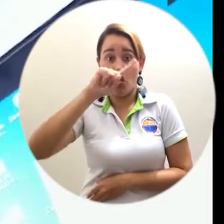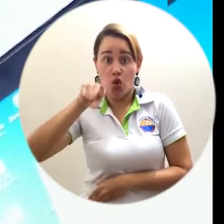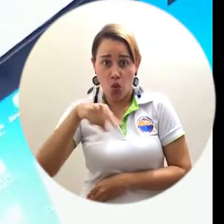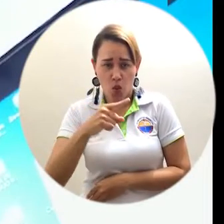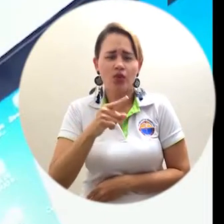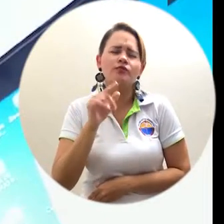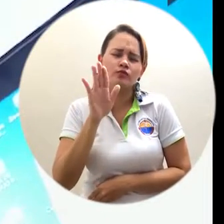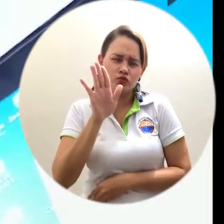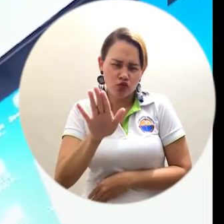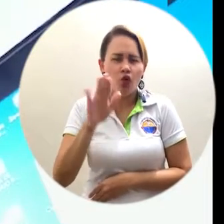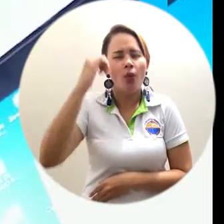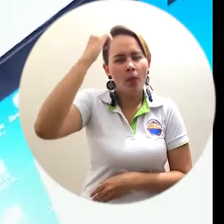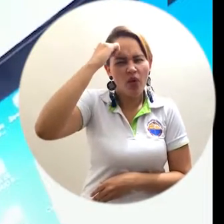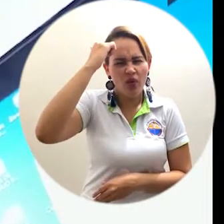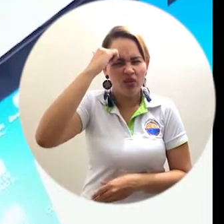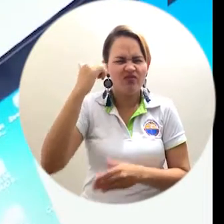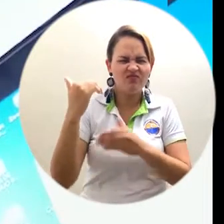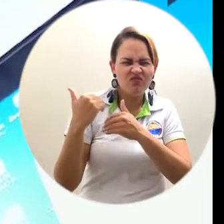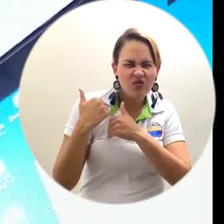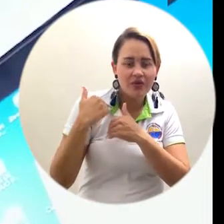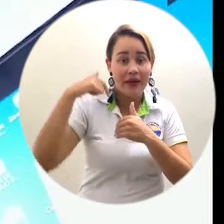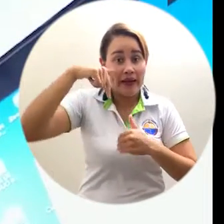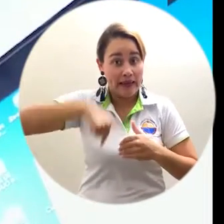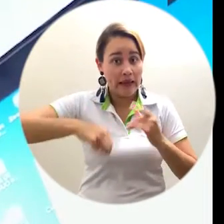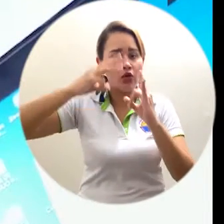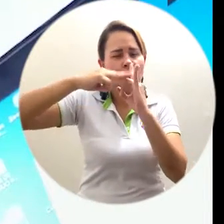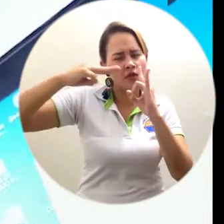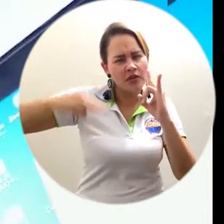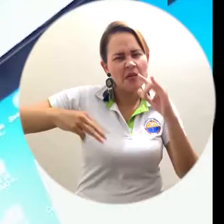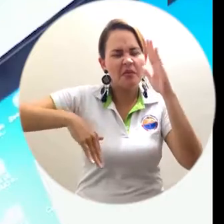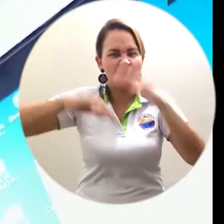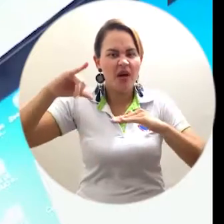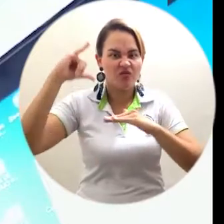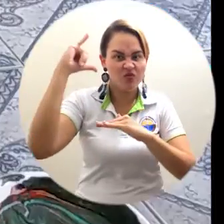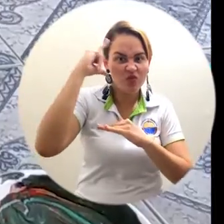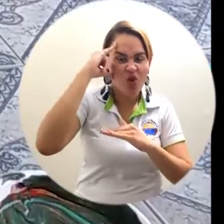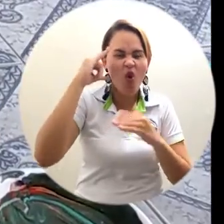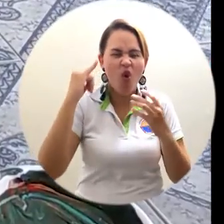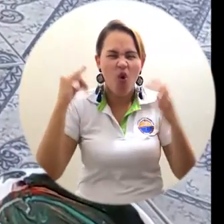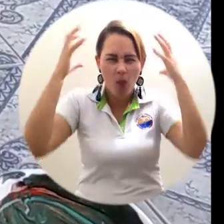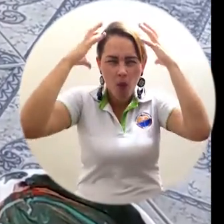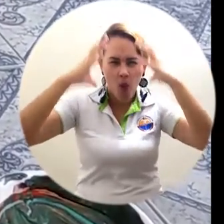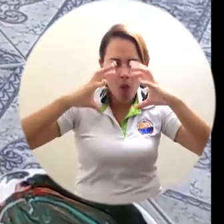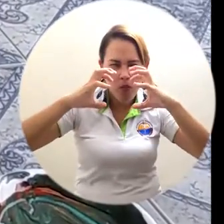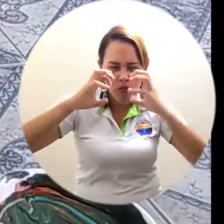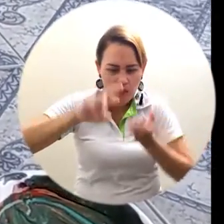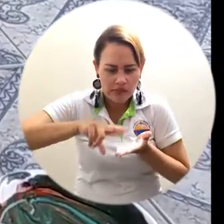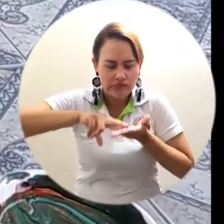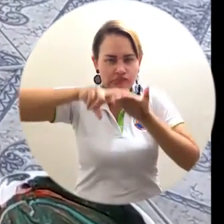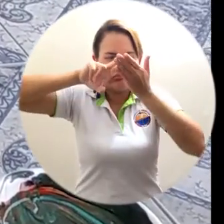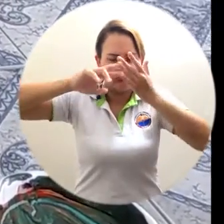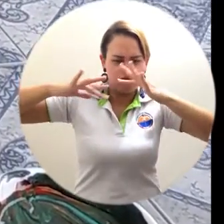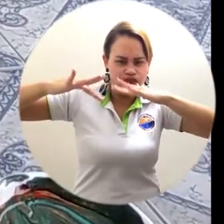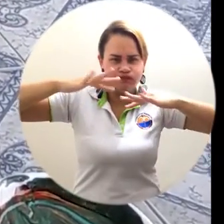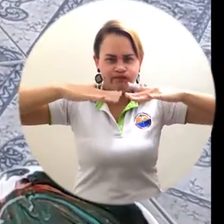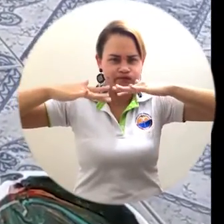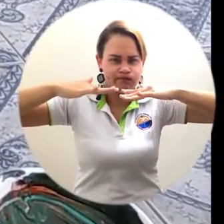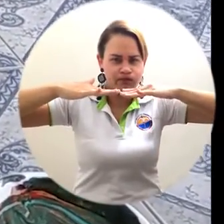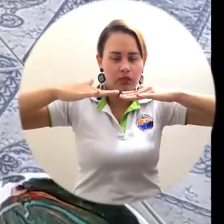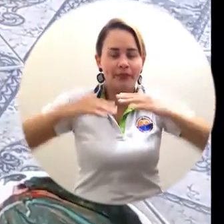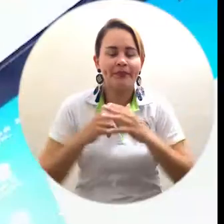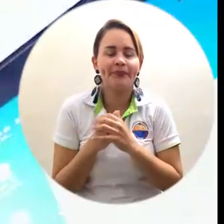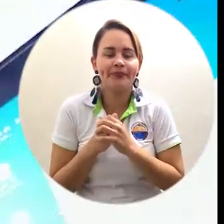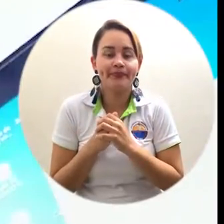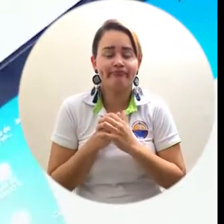Felipe Cantillo, docente del área de neurorehabilitación del Alma Mater, quien brindó su opinión profesional sobre esta particular